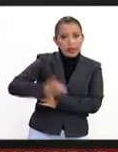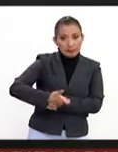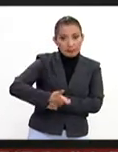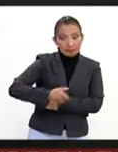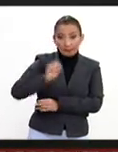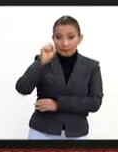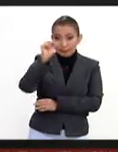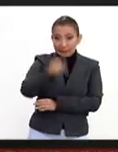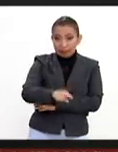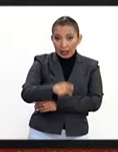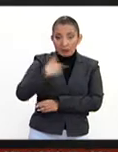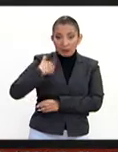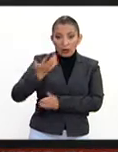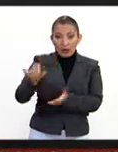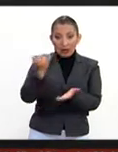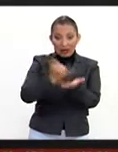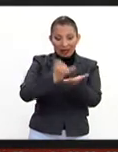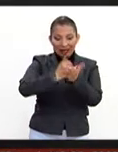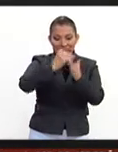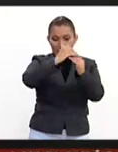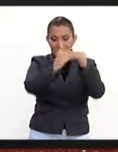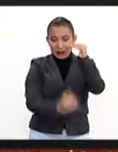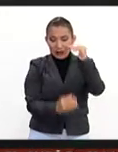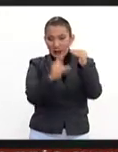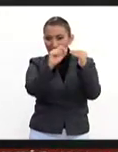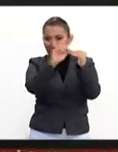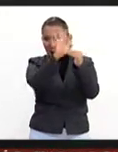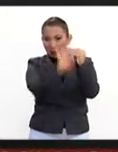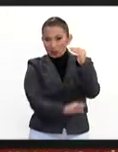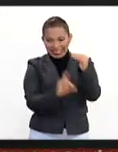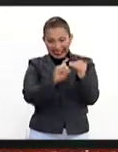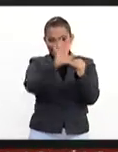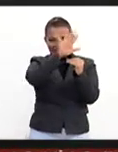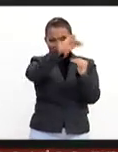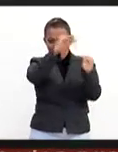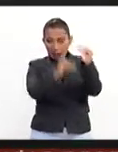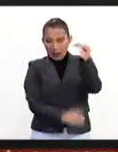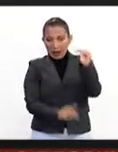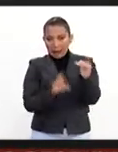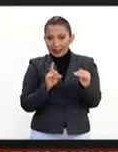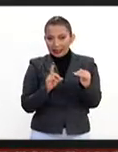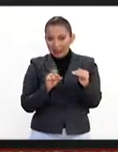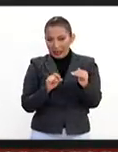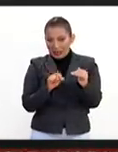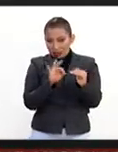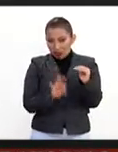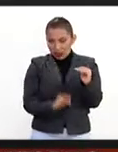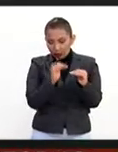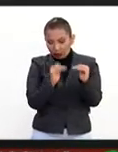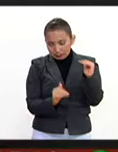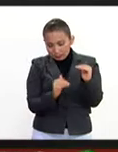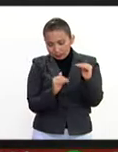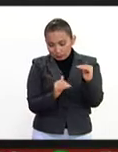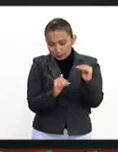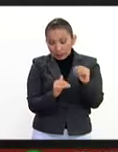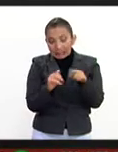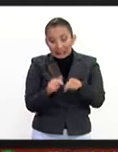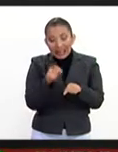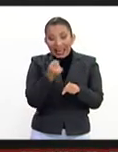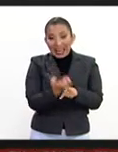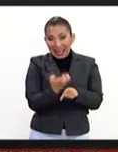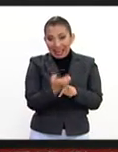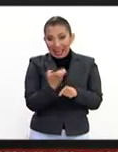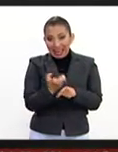Al mismo tiempo, se baja la tasa impositiva un 20%, del 35% al 20%. Se espera que con esta